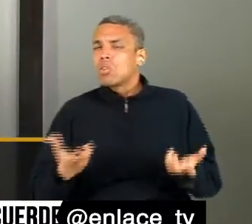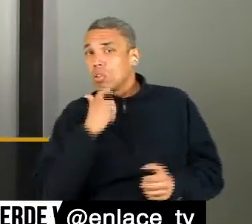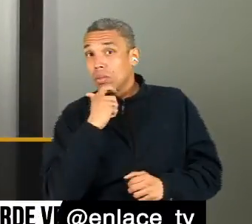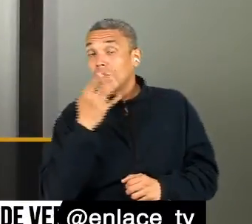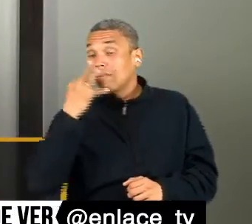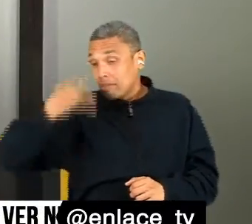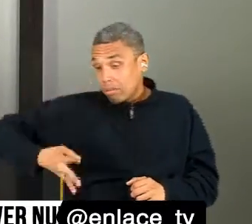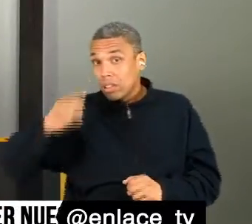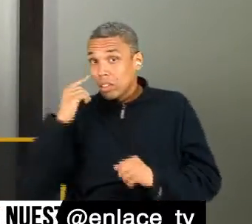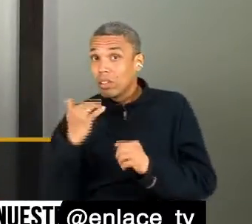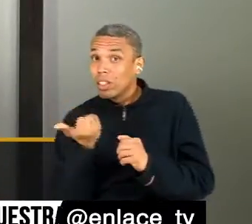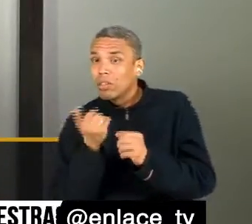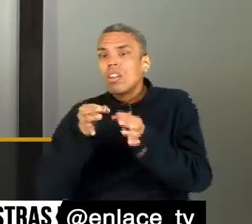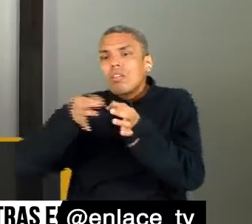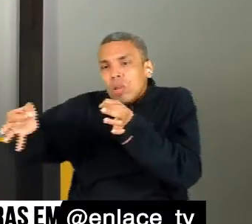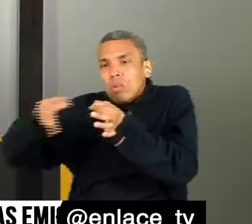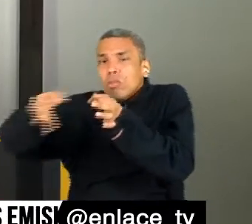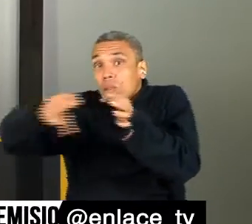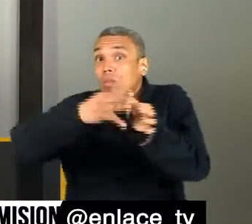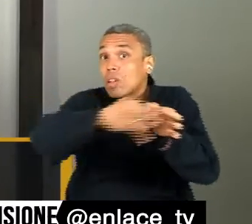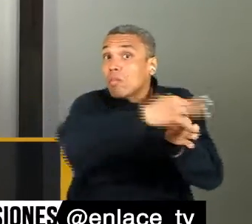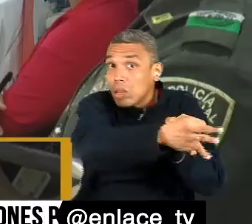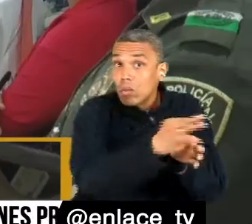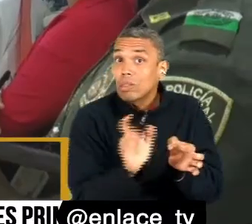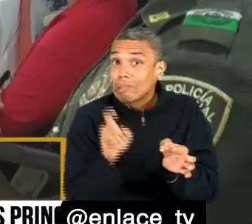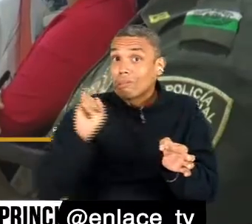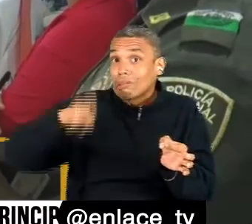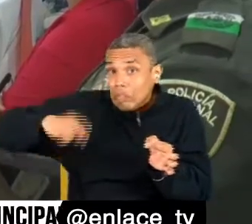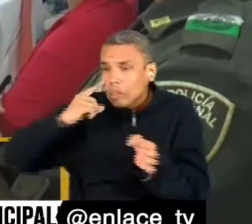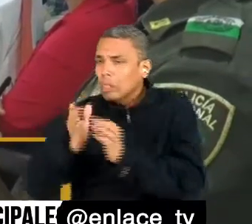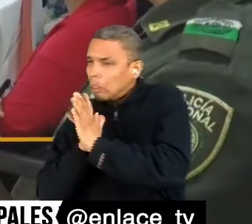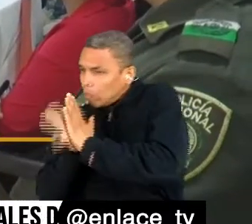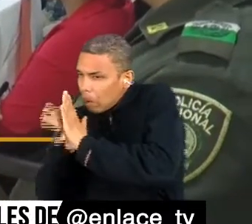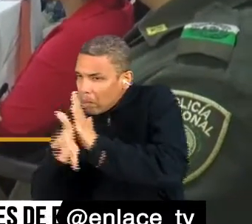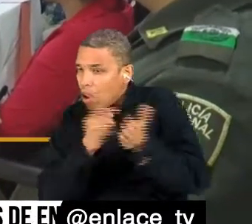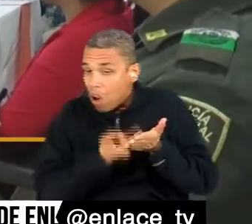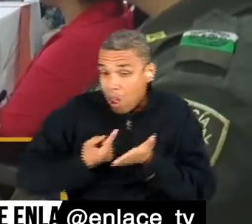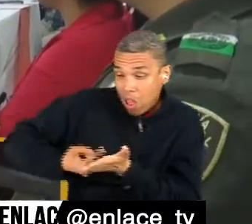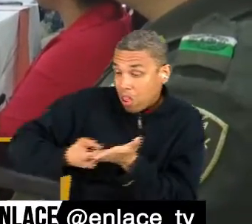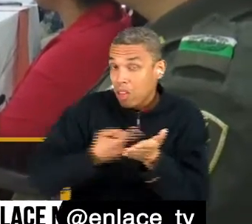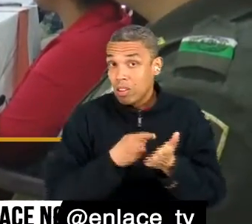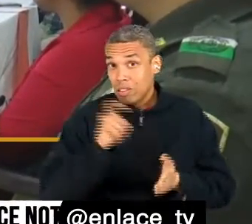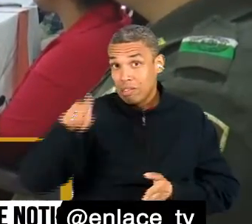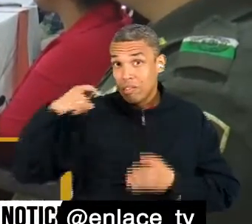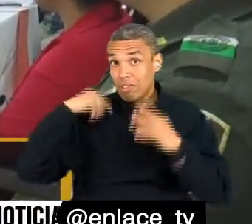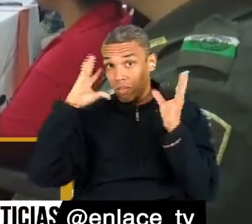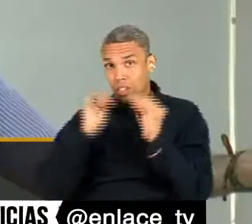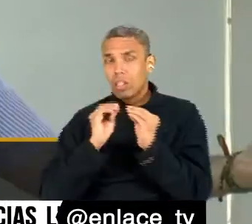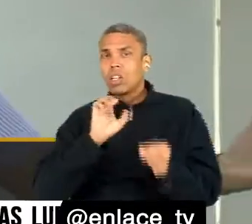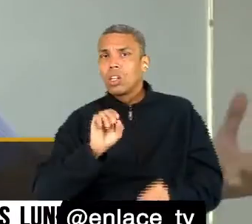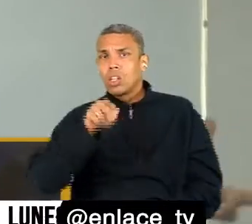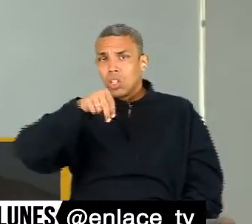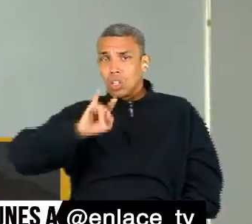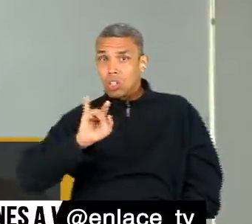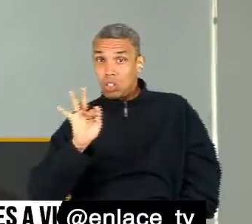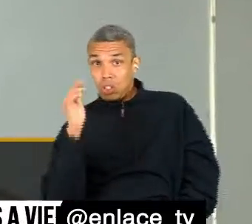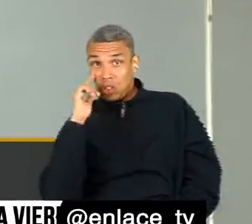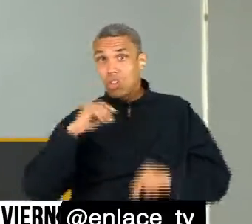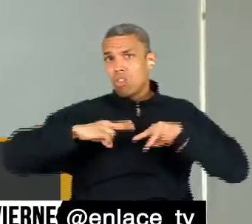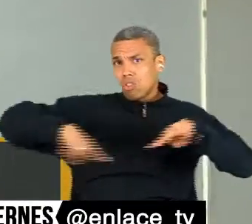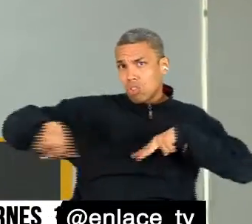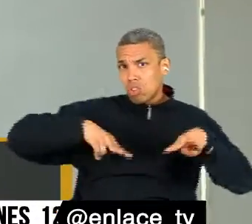que atender a esta clase de eventos. La asesora de la Coordinación Territorial de la ONUD, Rocío Urón, entrega